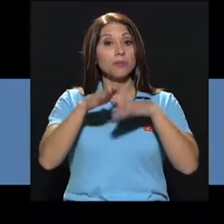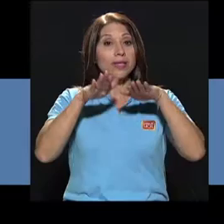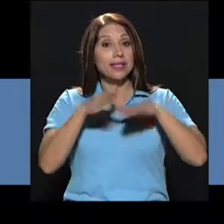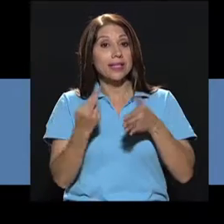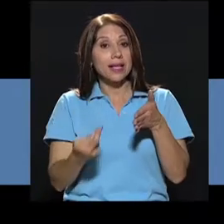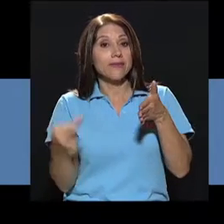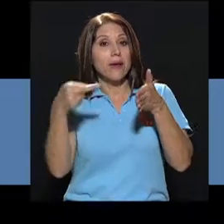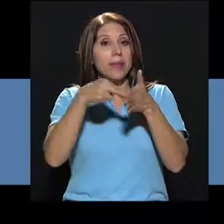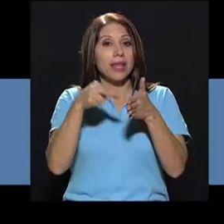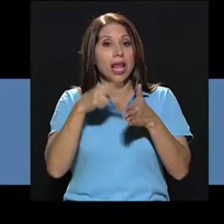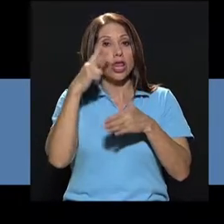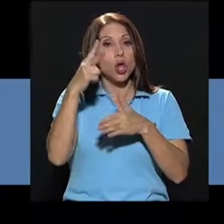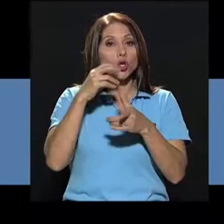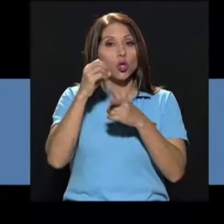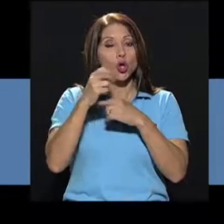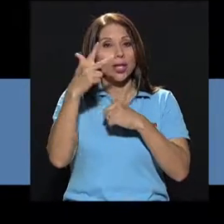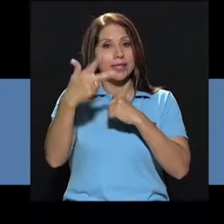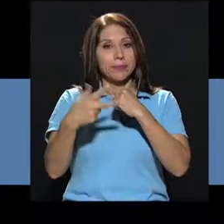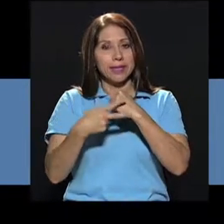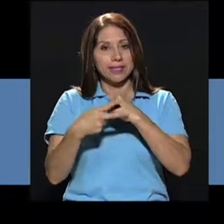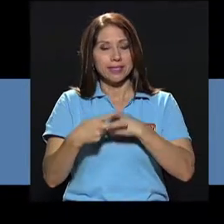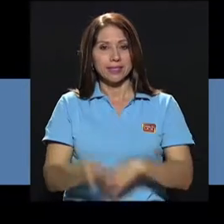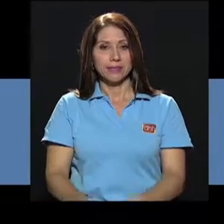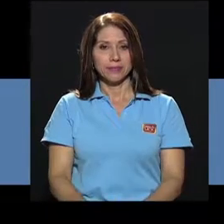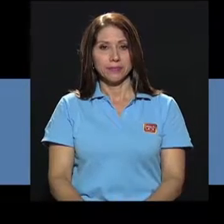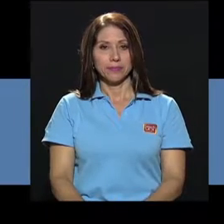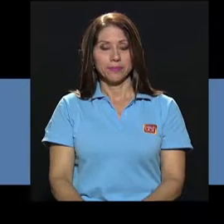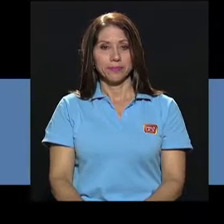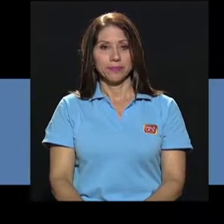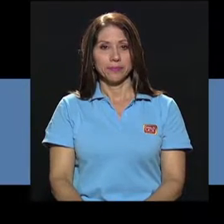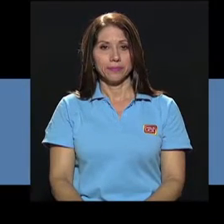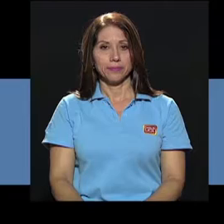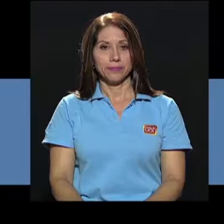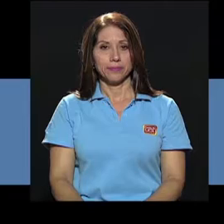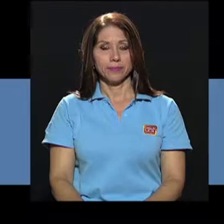y repita el ejercicio 2 o 3 veces.